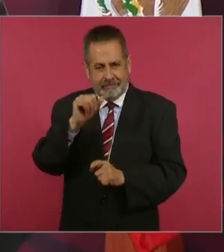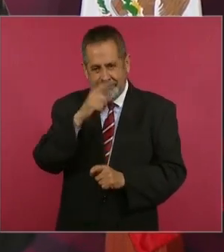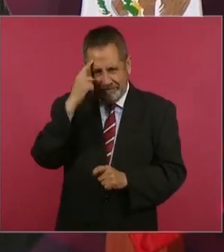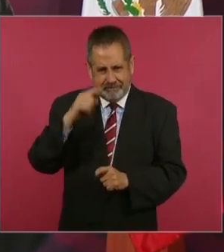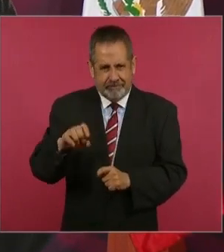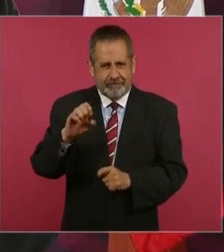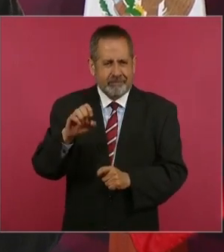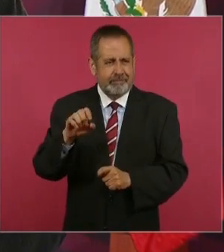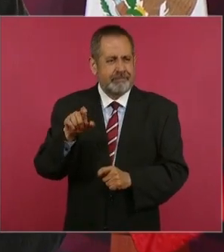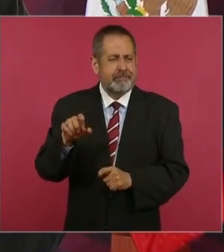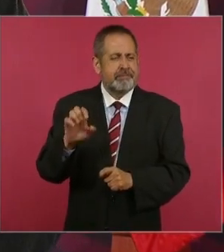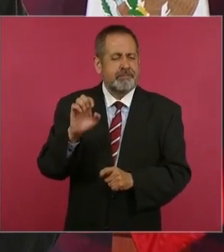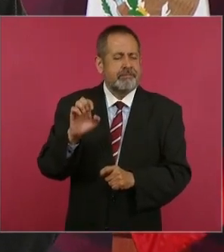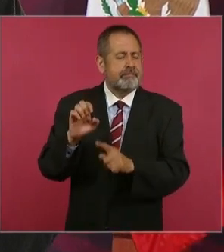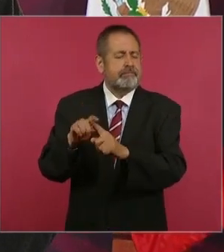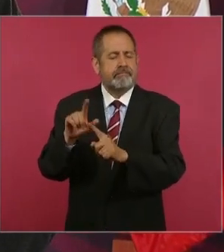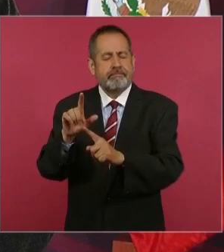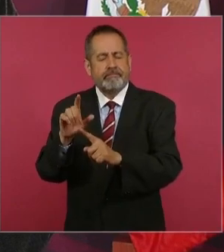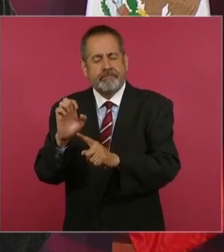lo